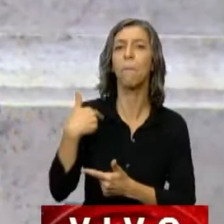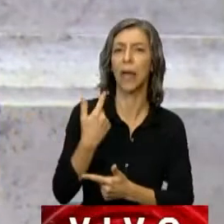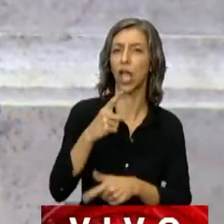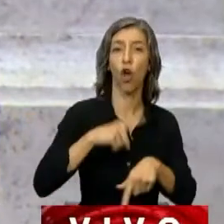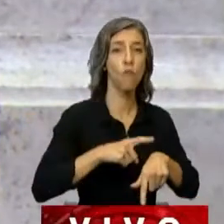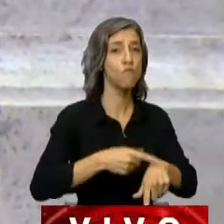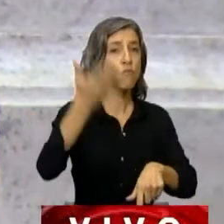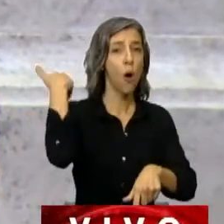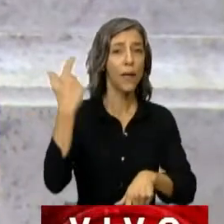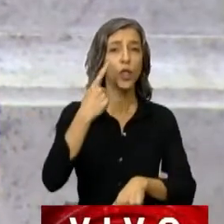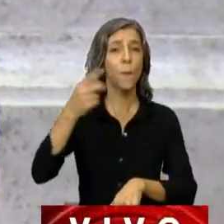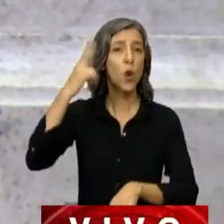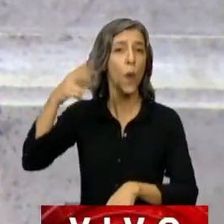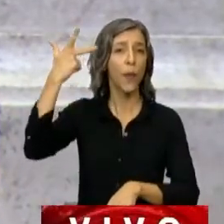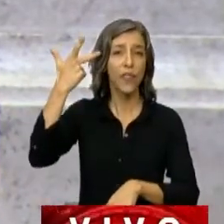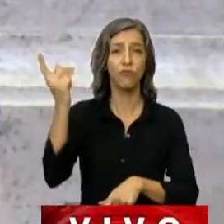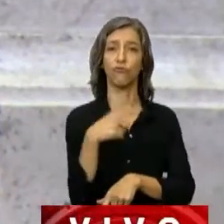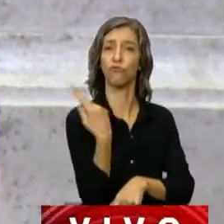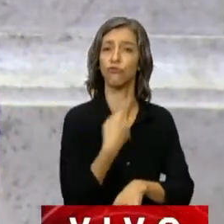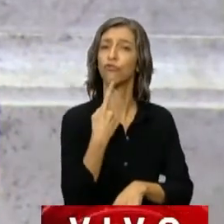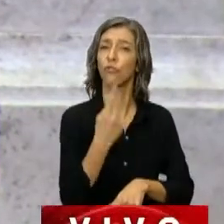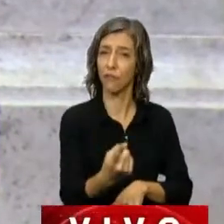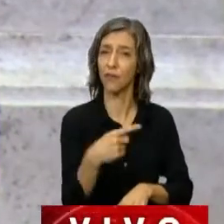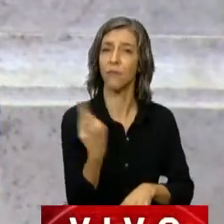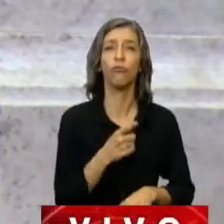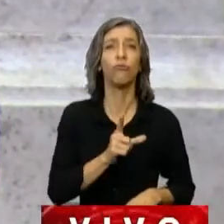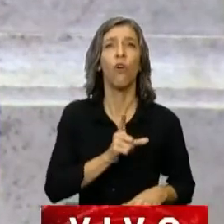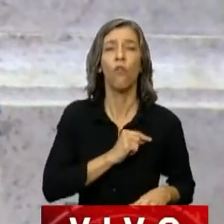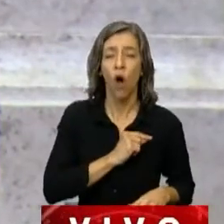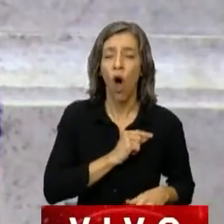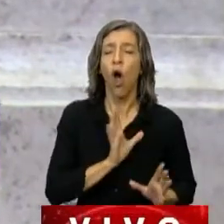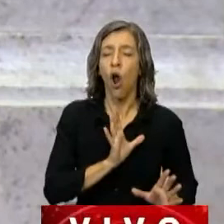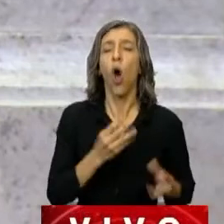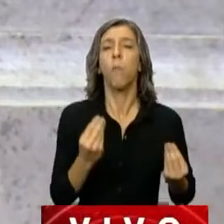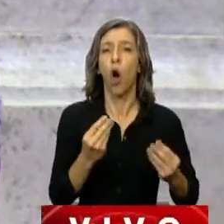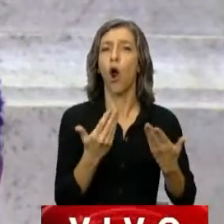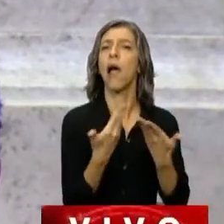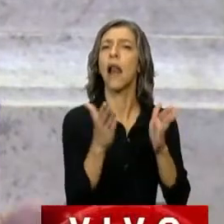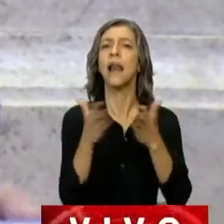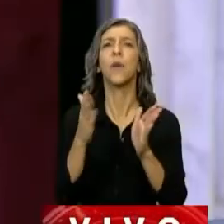1918, los dolores que nos quedan son las libertades que nos faltan. Gracias.